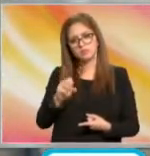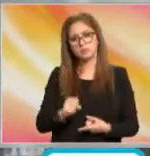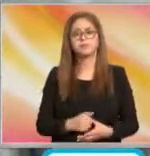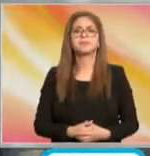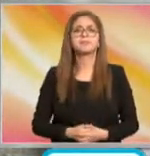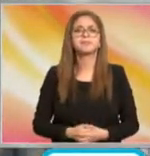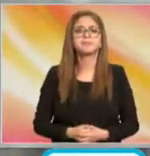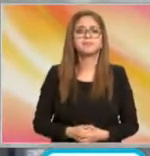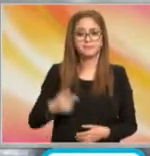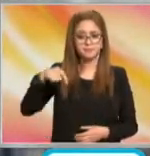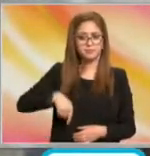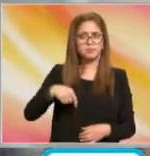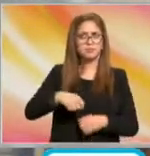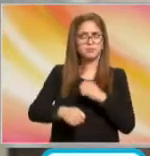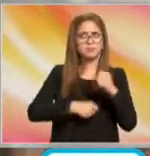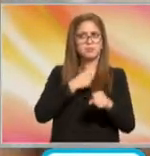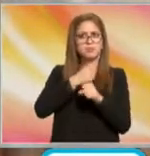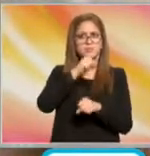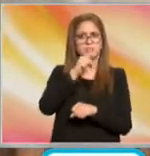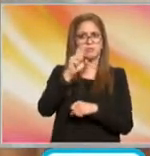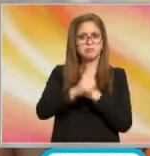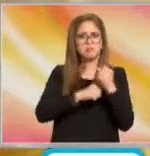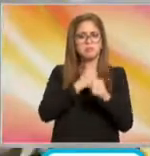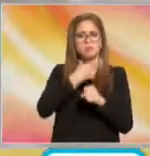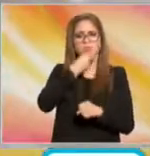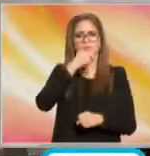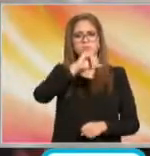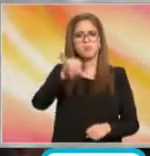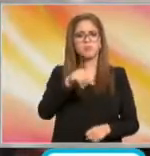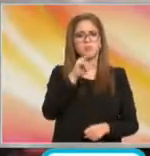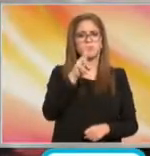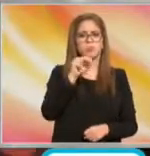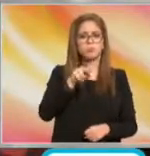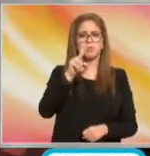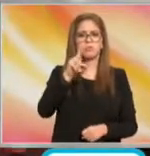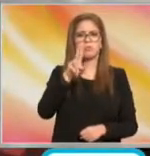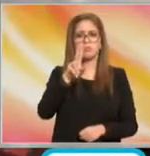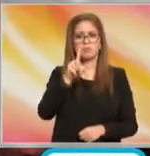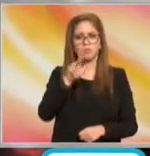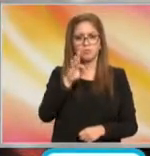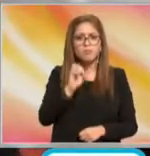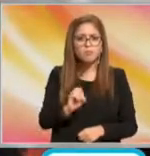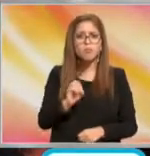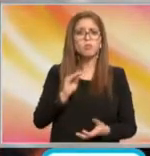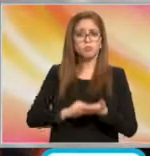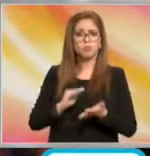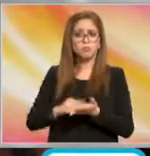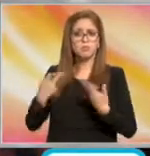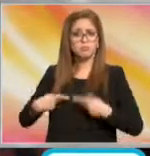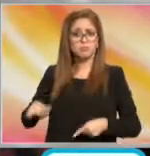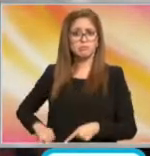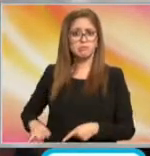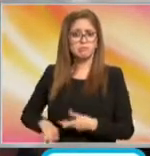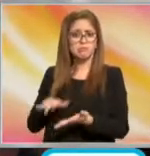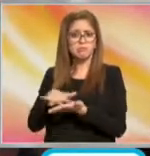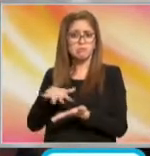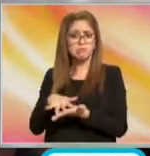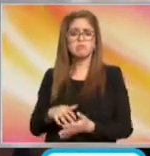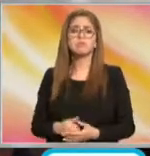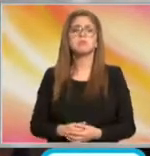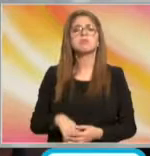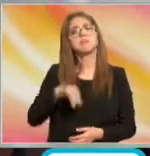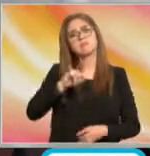Se celebra este año el centenario de Juan Rulfo. ¿Se lee? Claro, es de los lectores